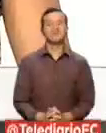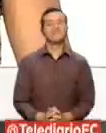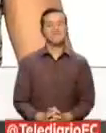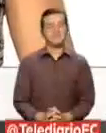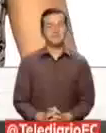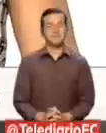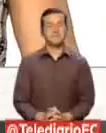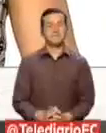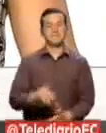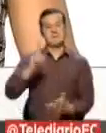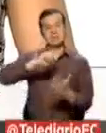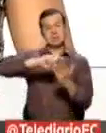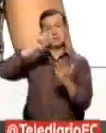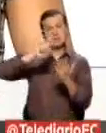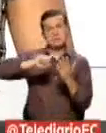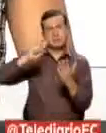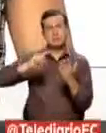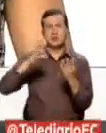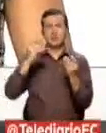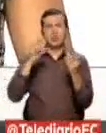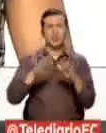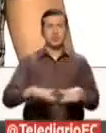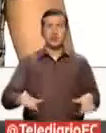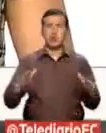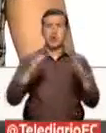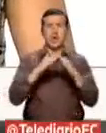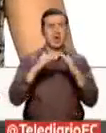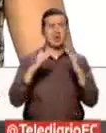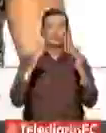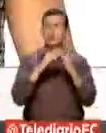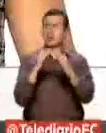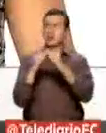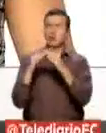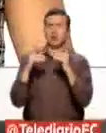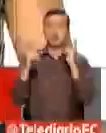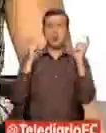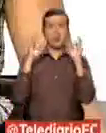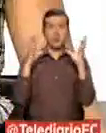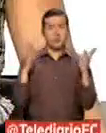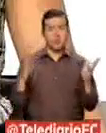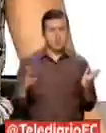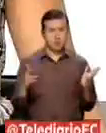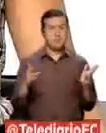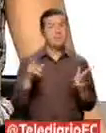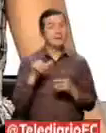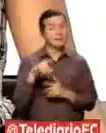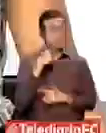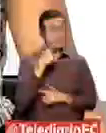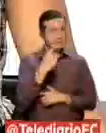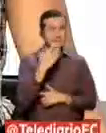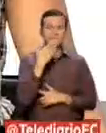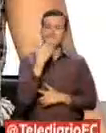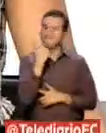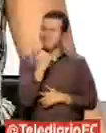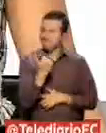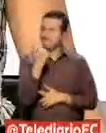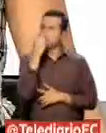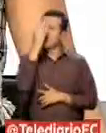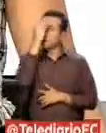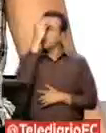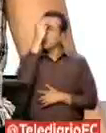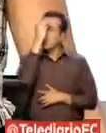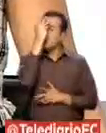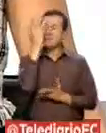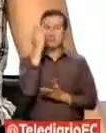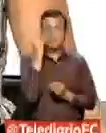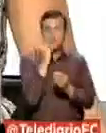Evitar que los grafitis invadan la ciudad sin control alguno. Involucrados aseguran que la clave es educar y abrir espacios,